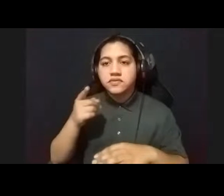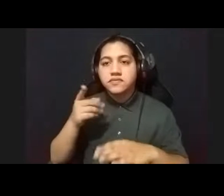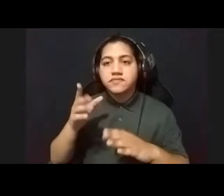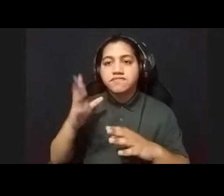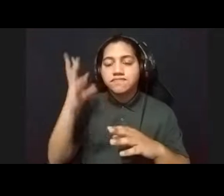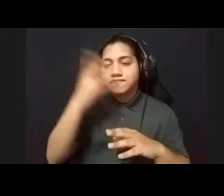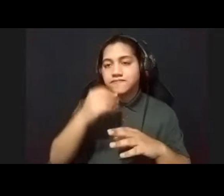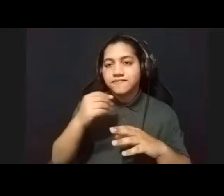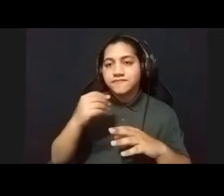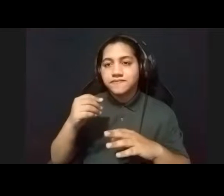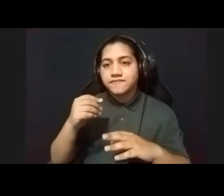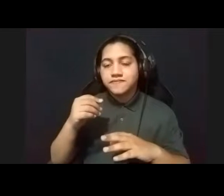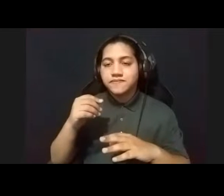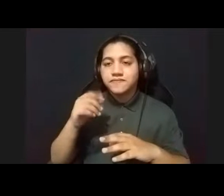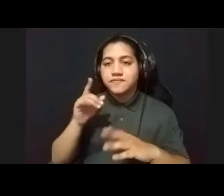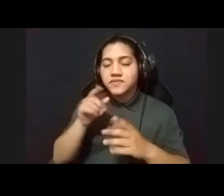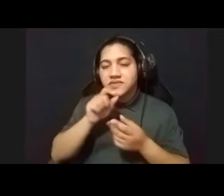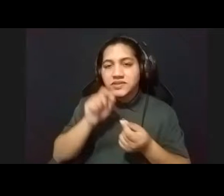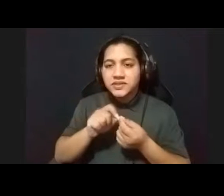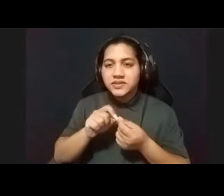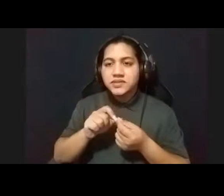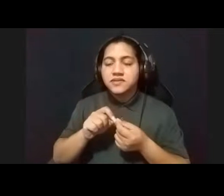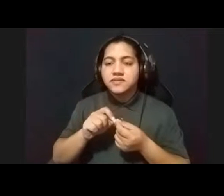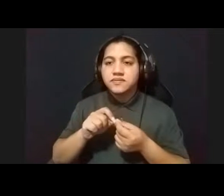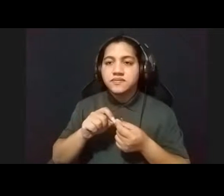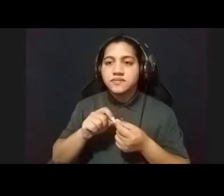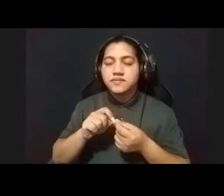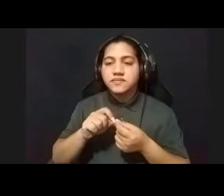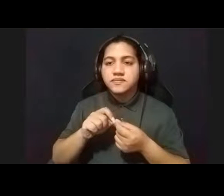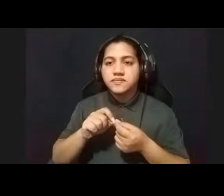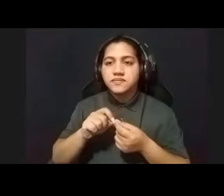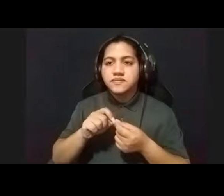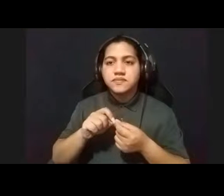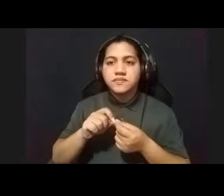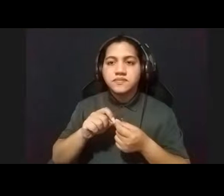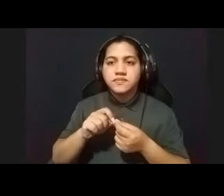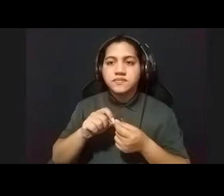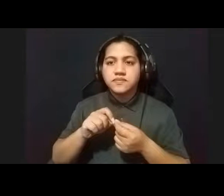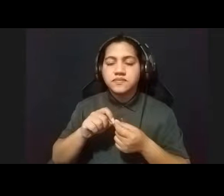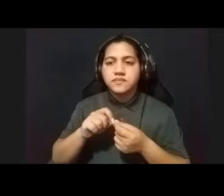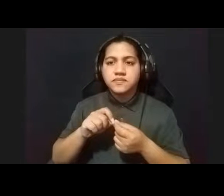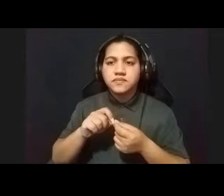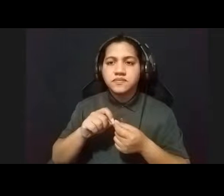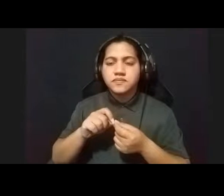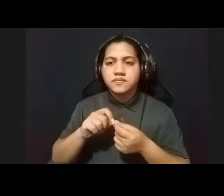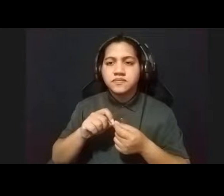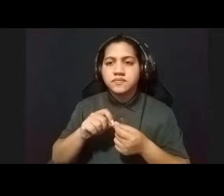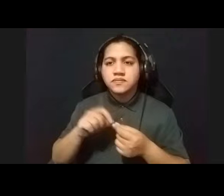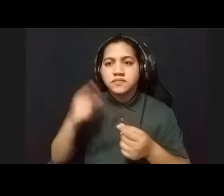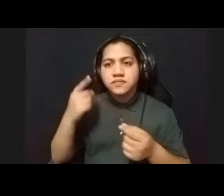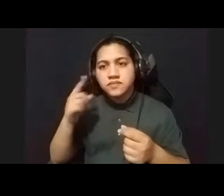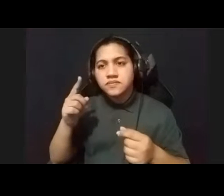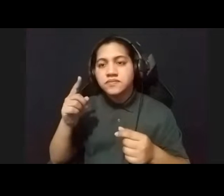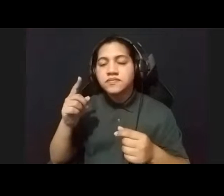hay. Esta versión específicamente se hizo para, bueno, pues yo me imagino que para